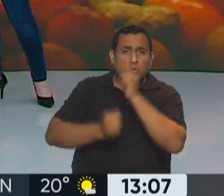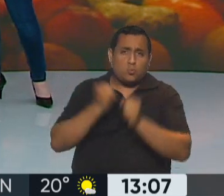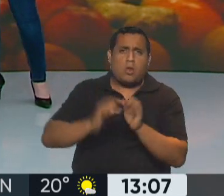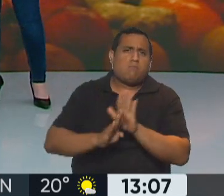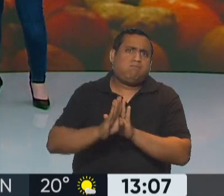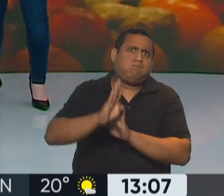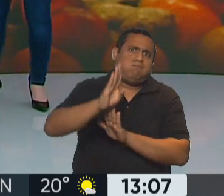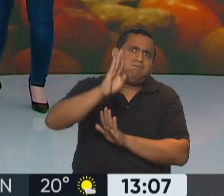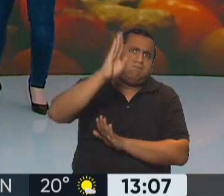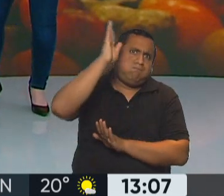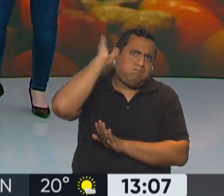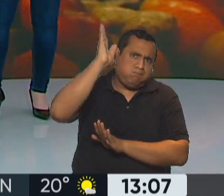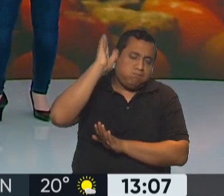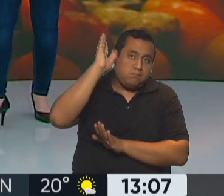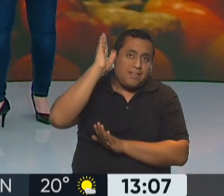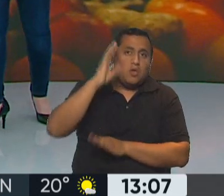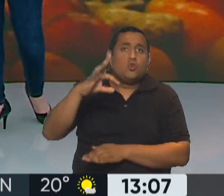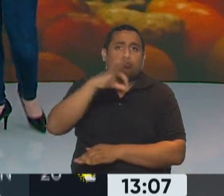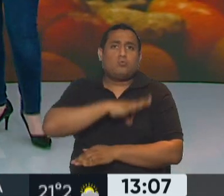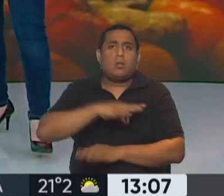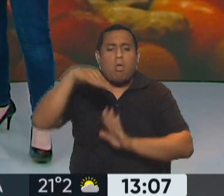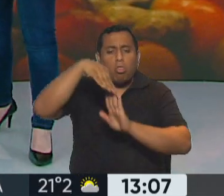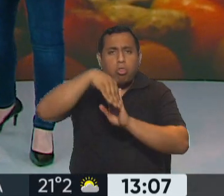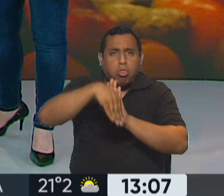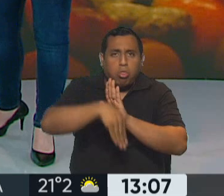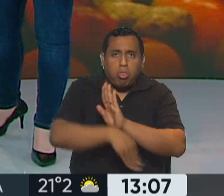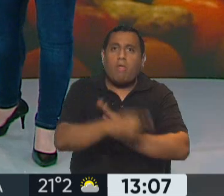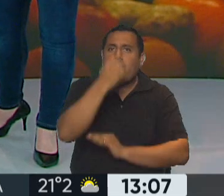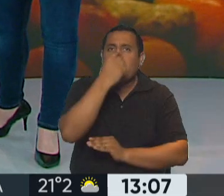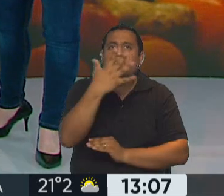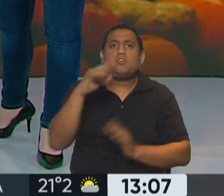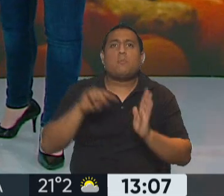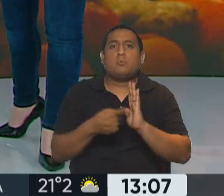un montón y el salario está cayendo 25 puntos desde